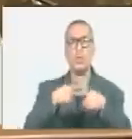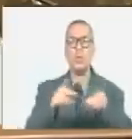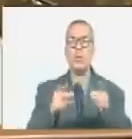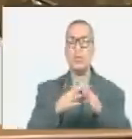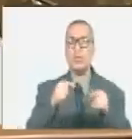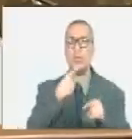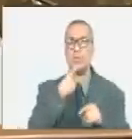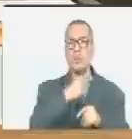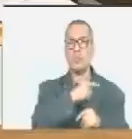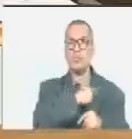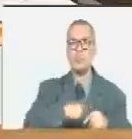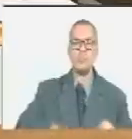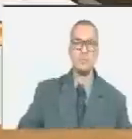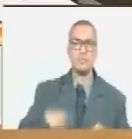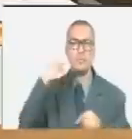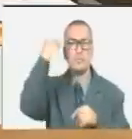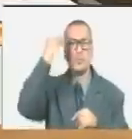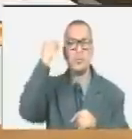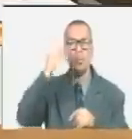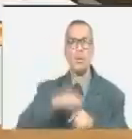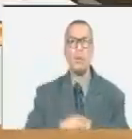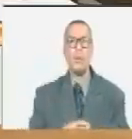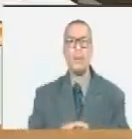Esto, señor presidente. En consideración,